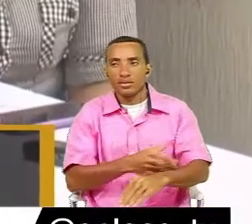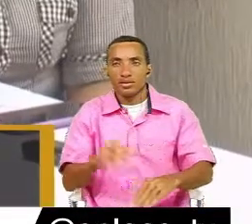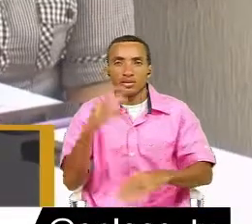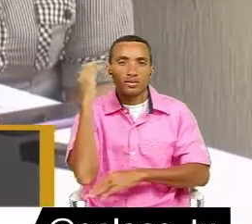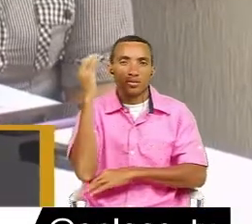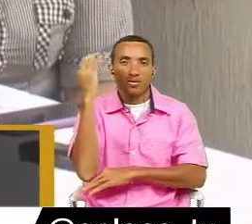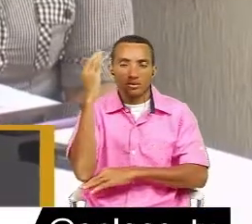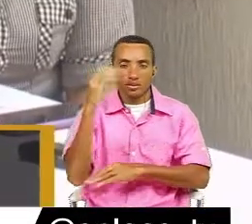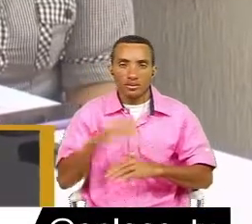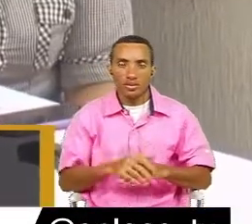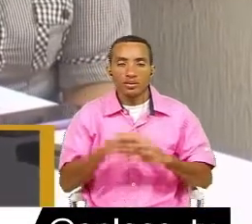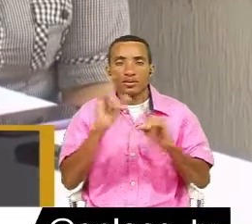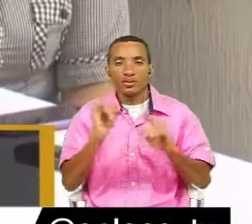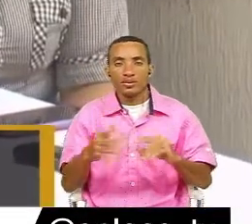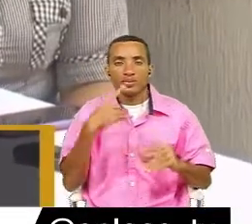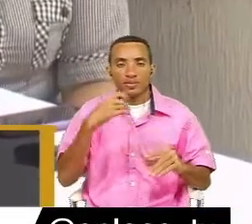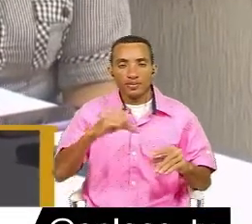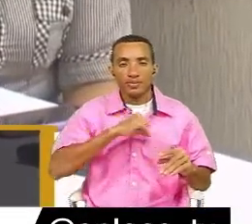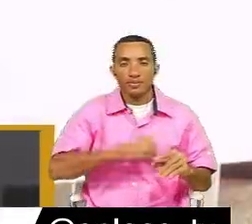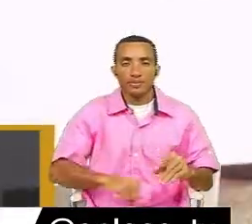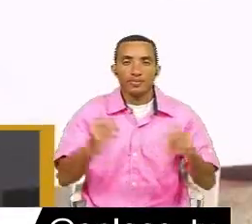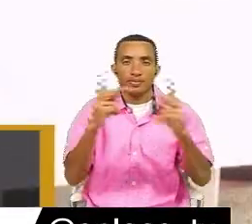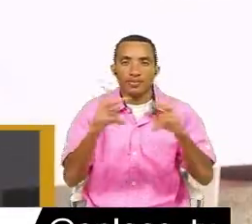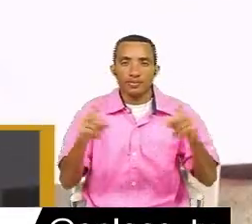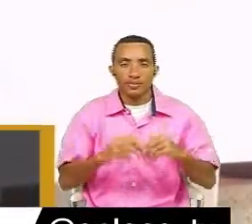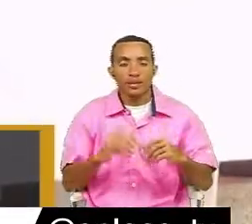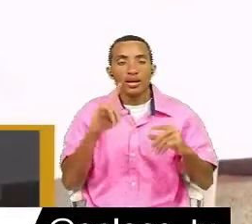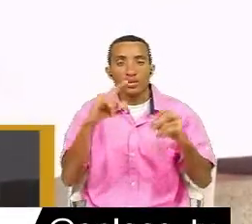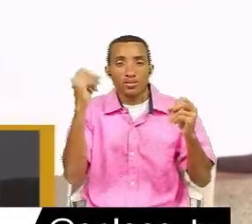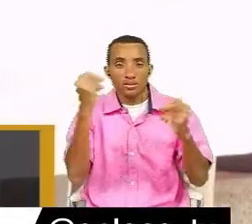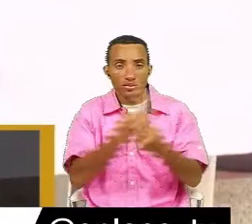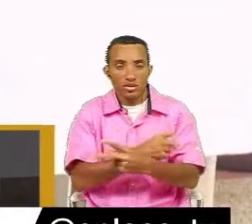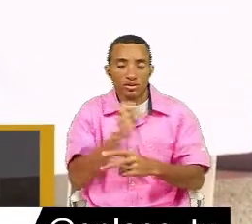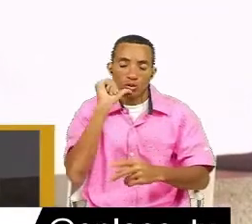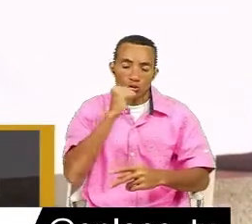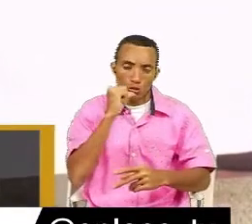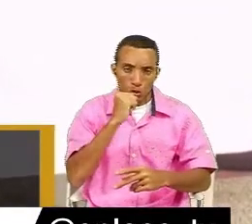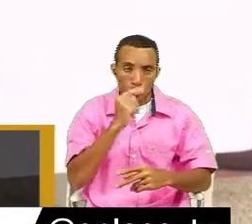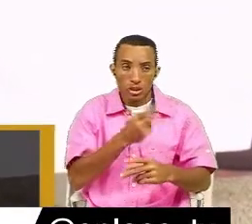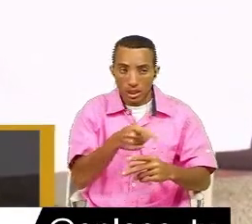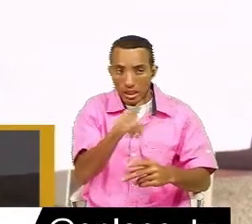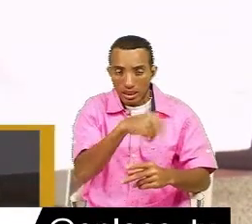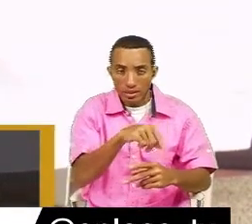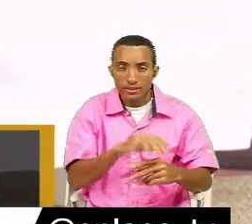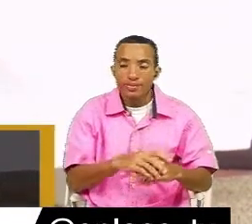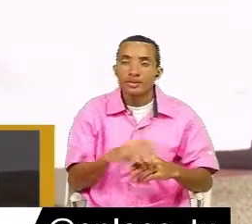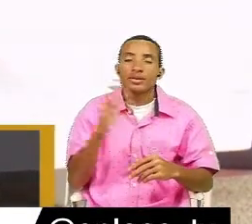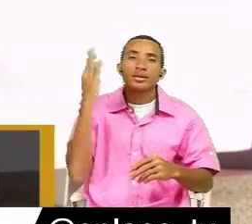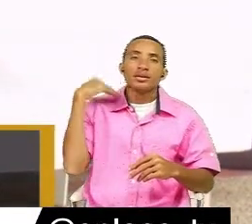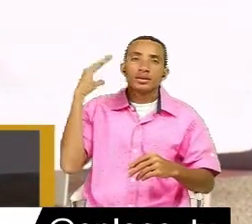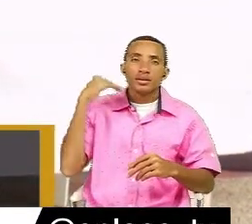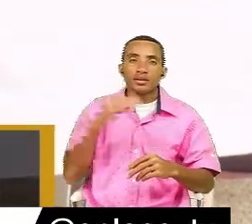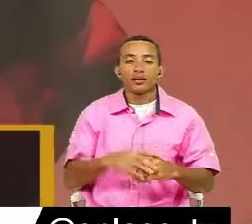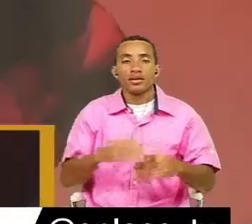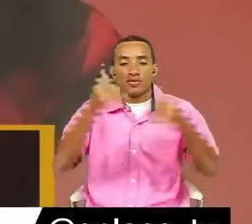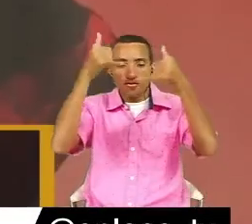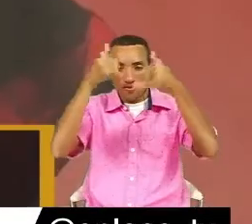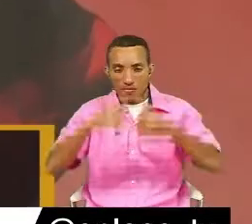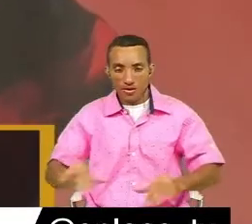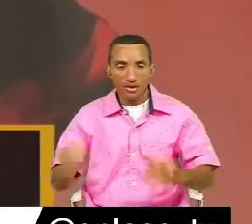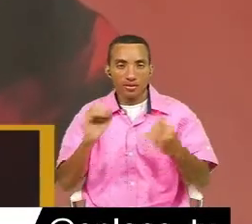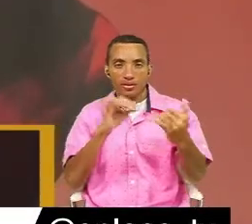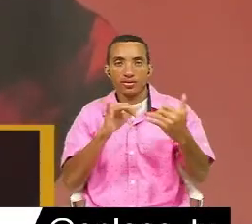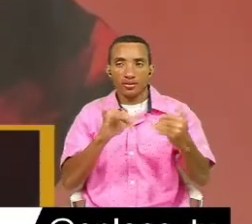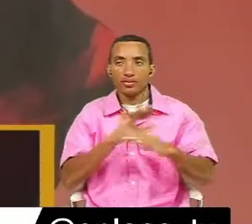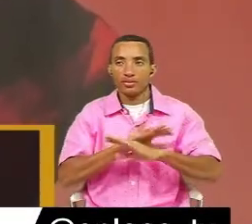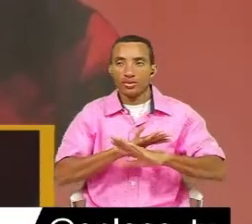según defensores de derechos humanos y víctimas del conflicto armado en esta región del país, celebrar el anuncio hecho hace algunos días del fin del cese del conflicto y